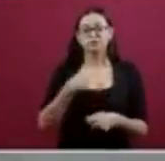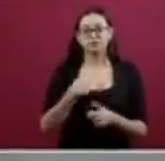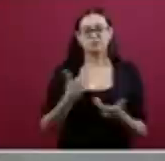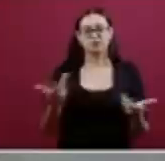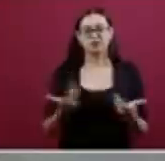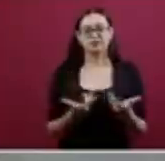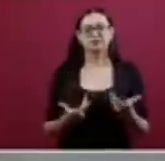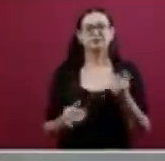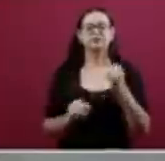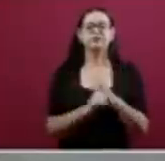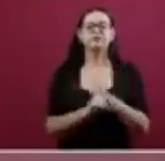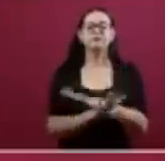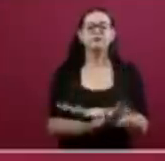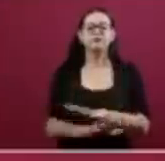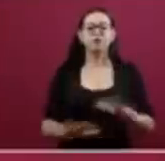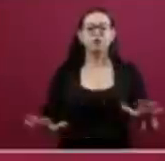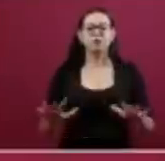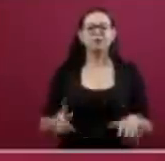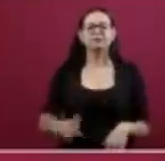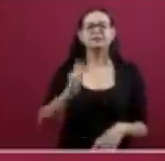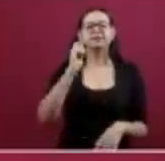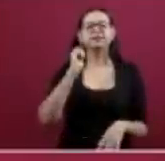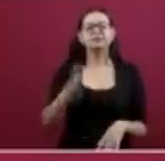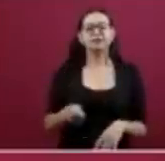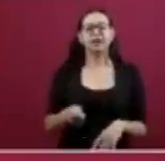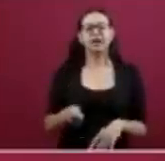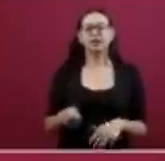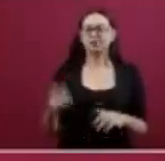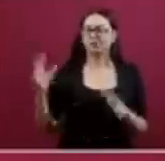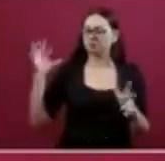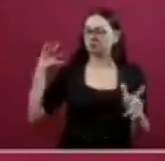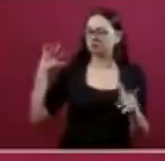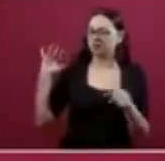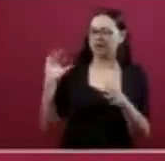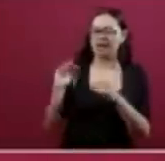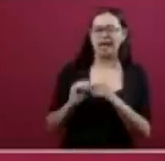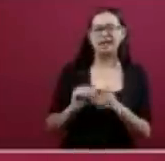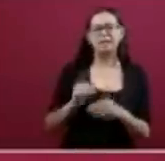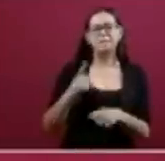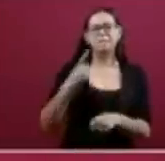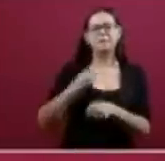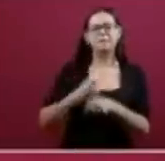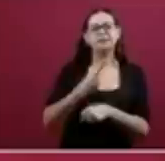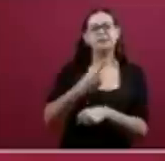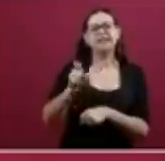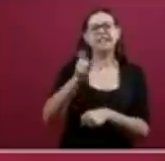sobre resultados de 100 días de gobierno.